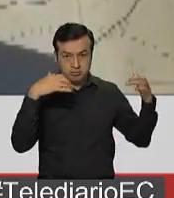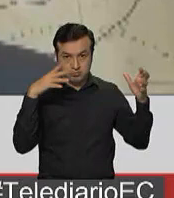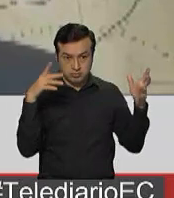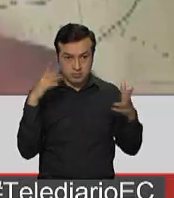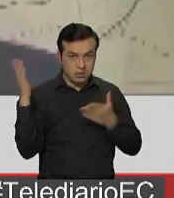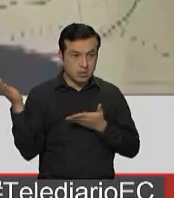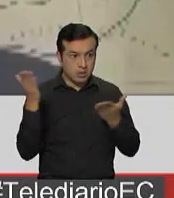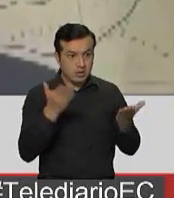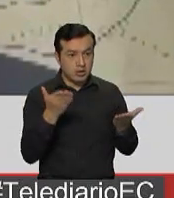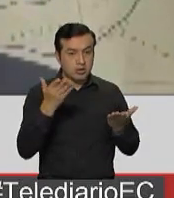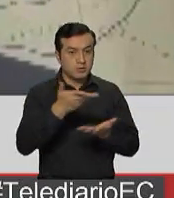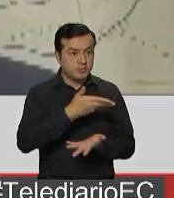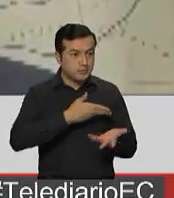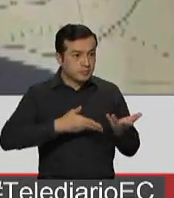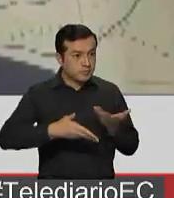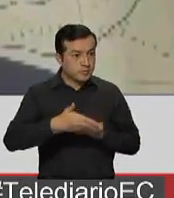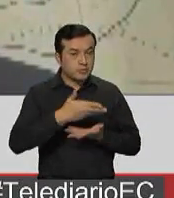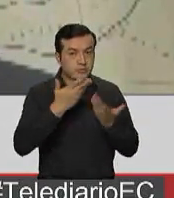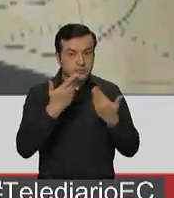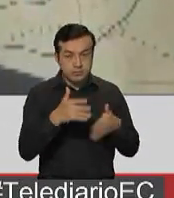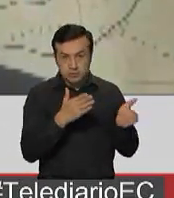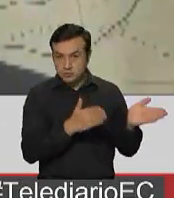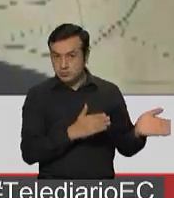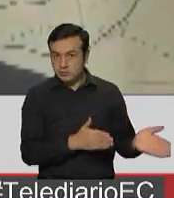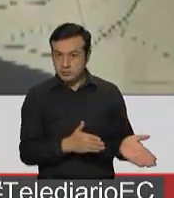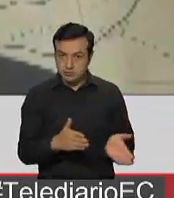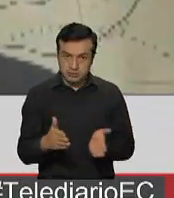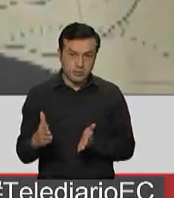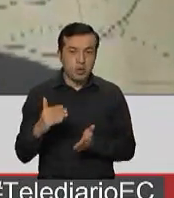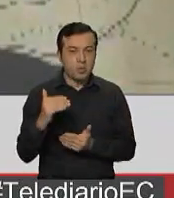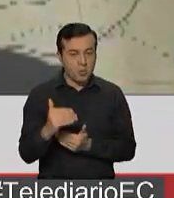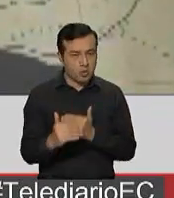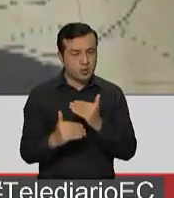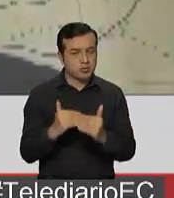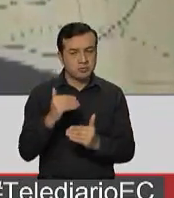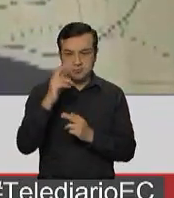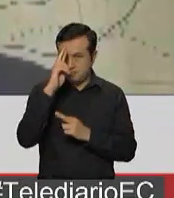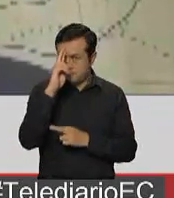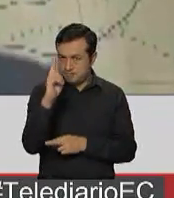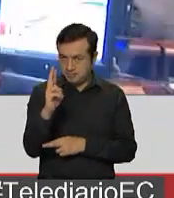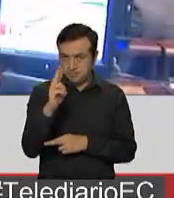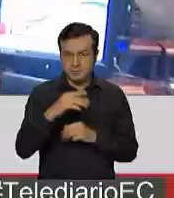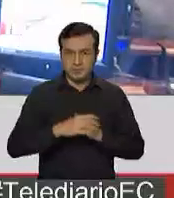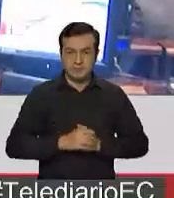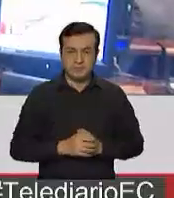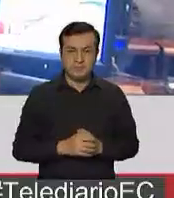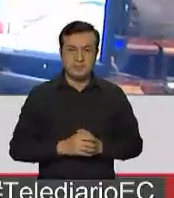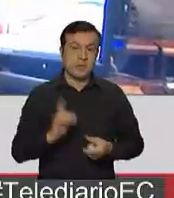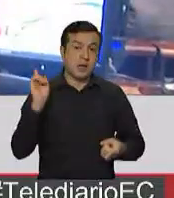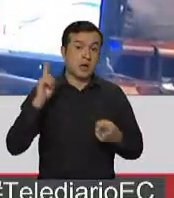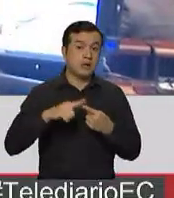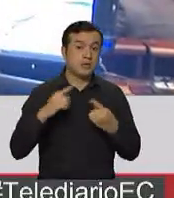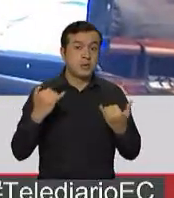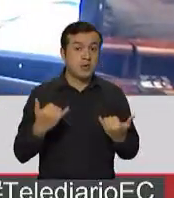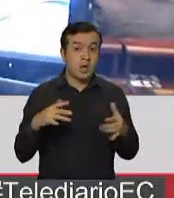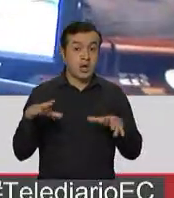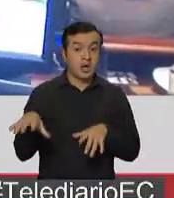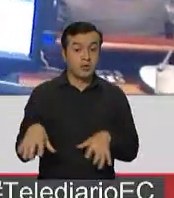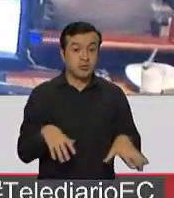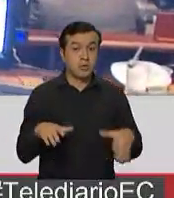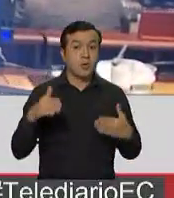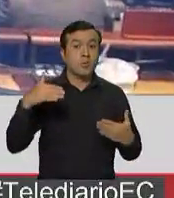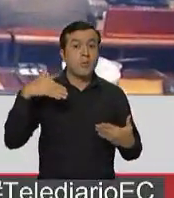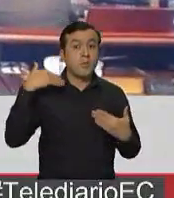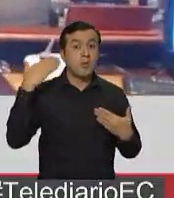lleve adelante la conformación de esa comisión y se haga el debido proceso en aquella comisión. Hasta el momento, las acciones políticas